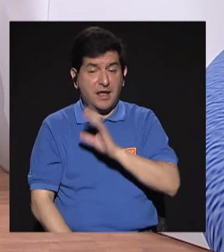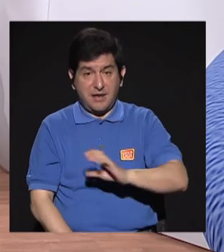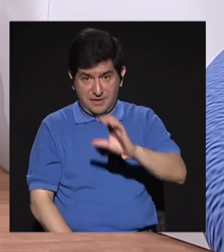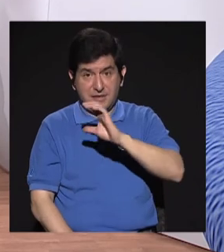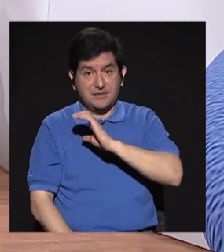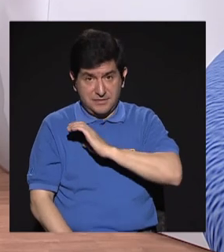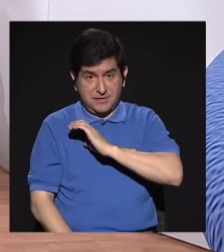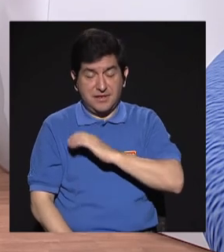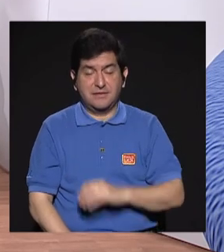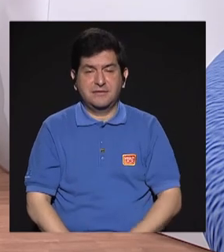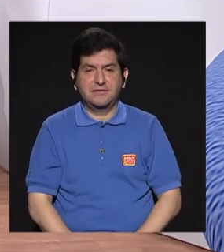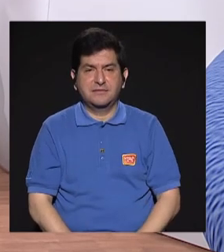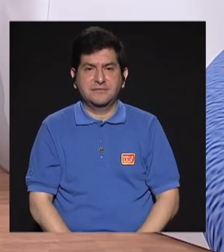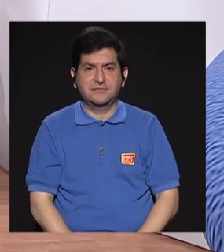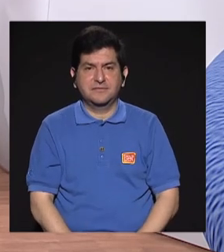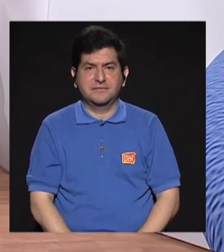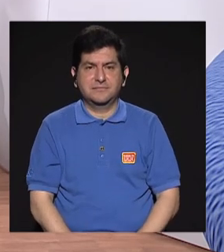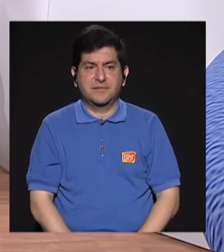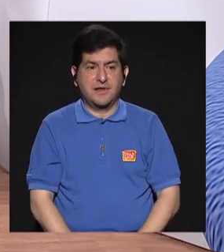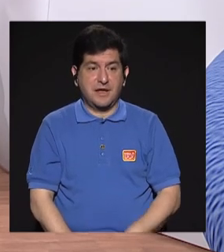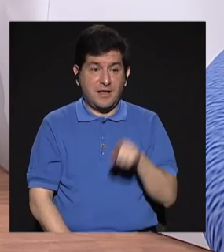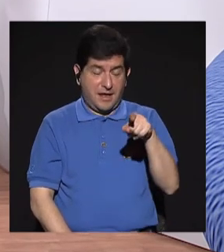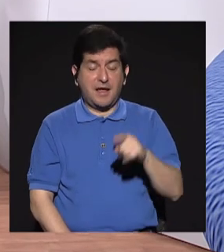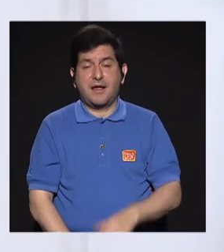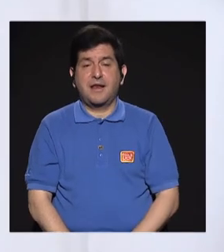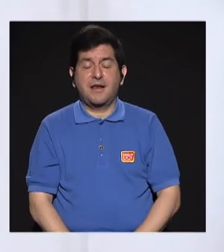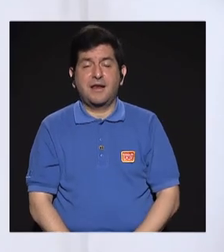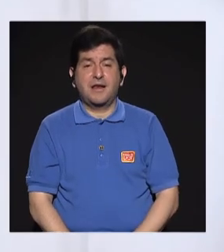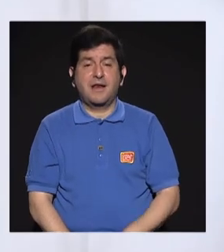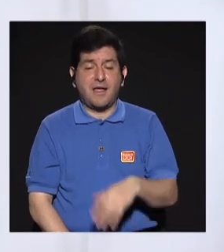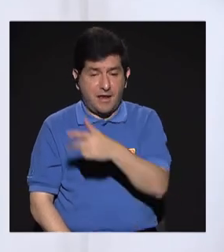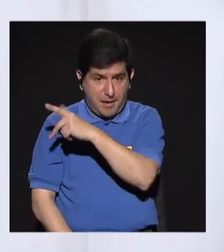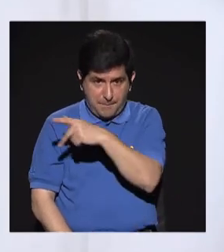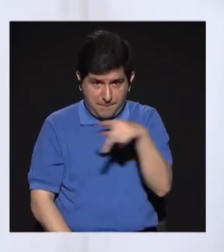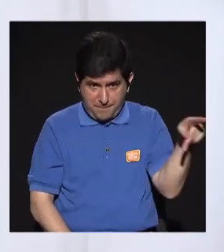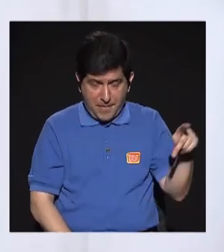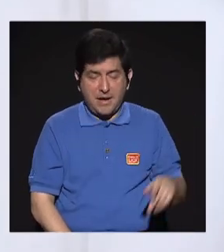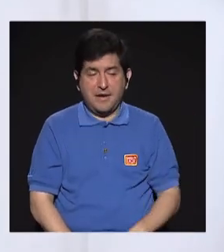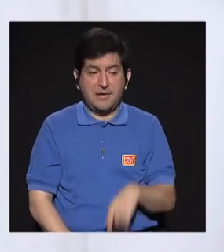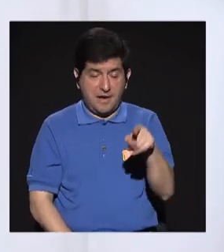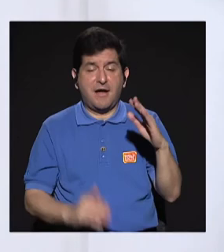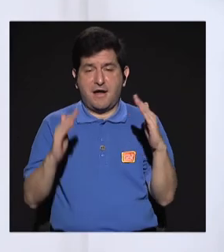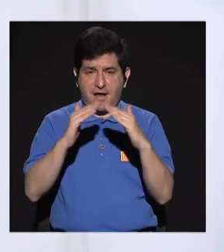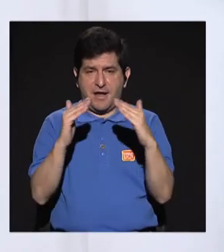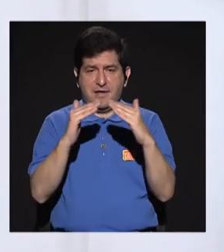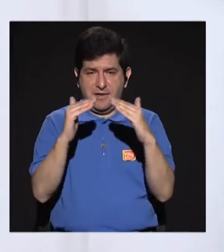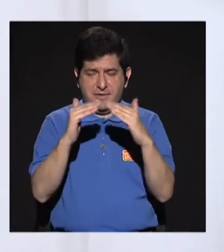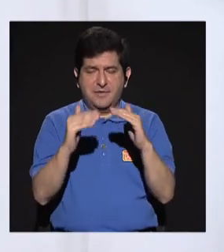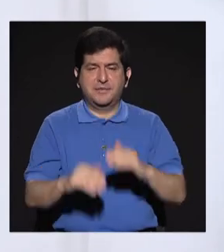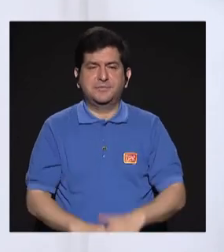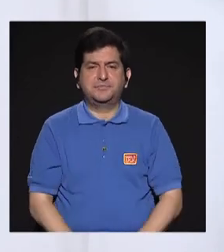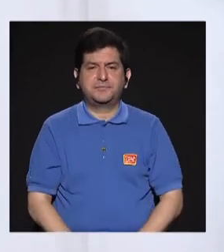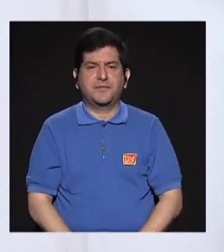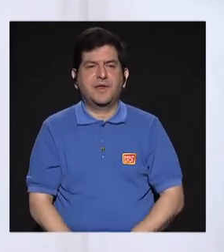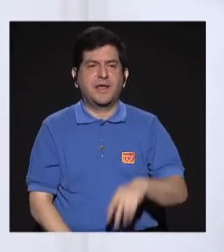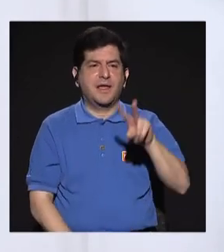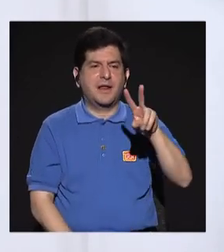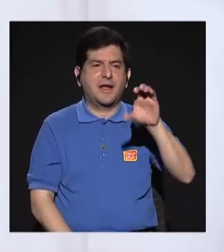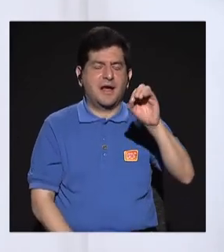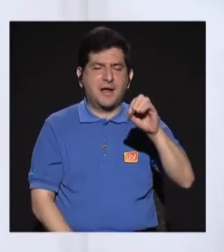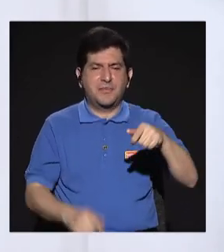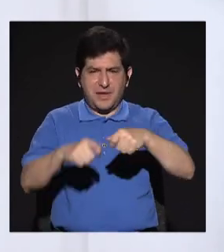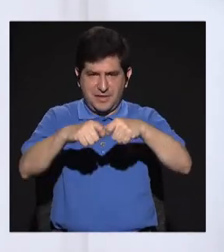de piel de él es muy característico porque él estaba en la playa o sea una persona que vivía en la playa el sitio estaba